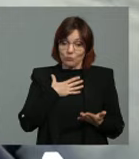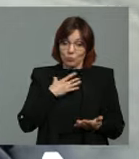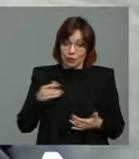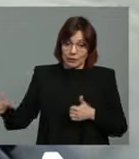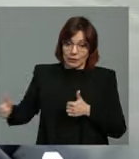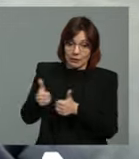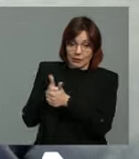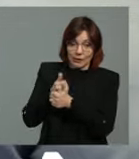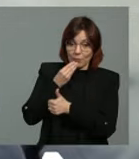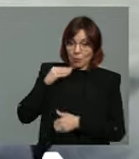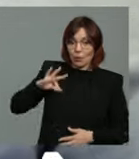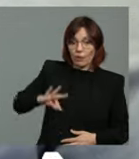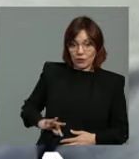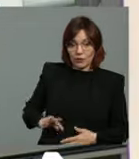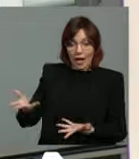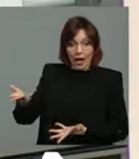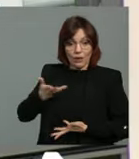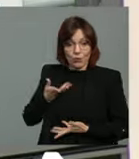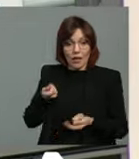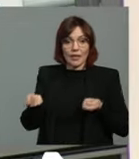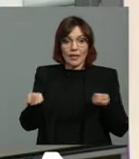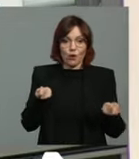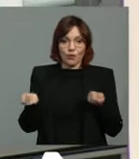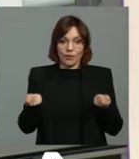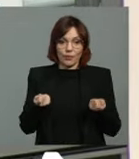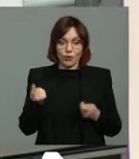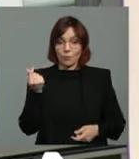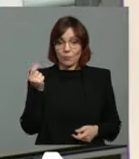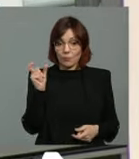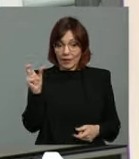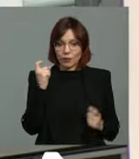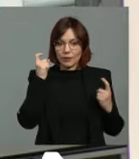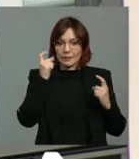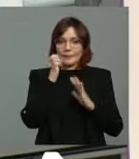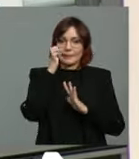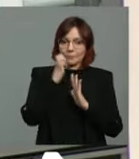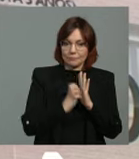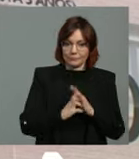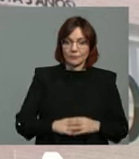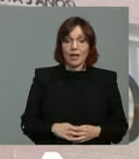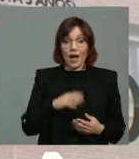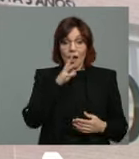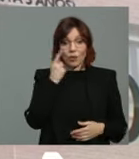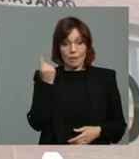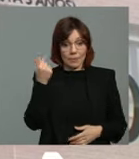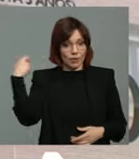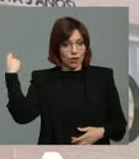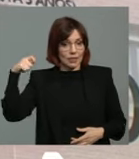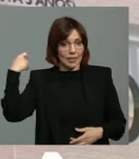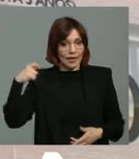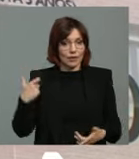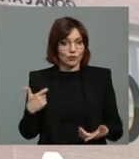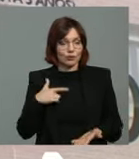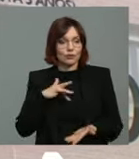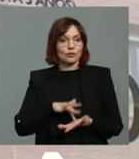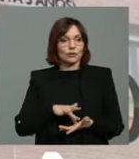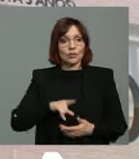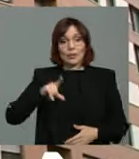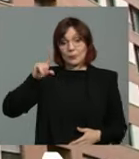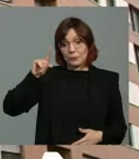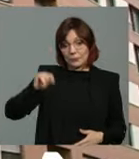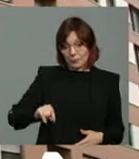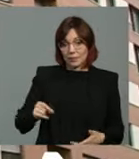negociar sobre todo y más importante que nunca esos precios a la baja Es verdad que los precios están caros pero como decía se empiezan a abaratar y hay que tener en